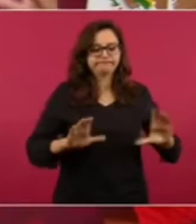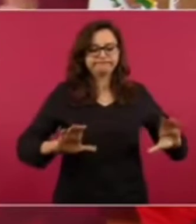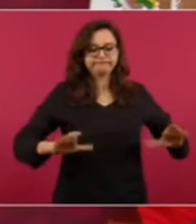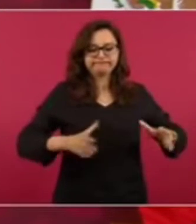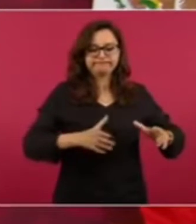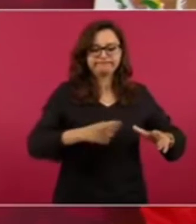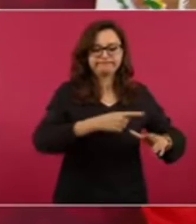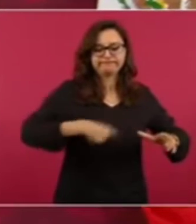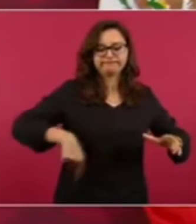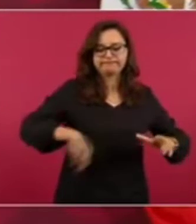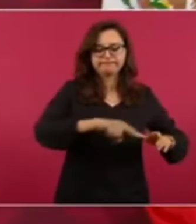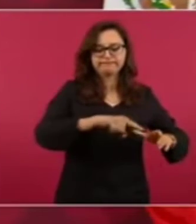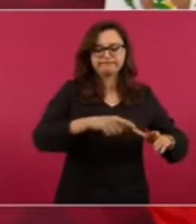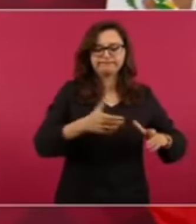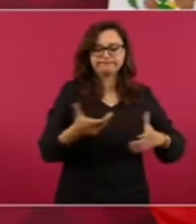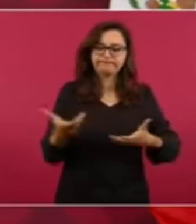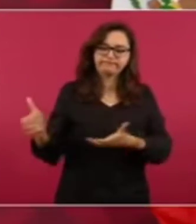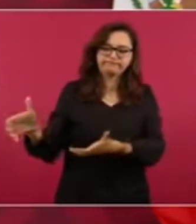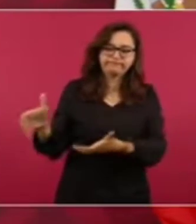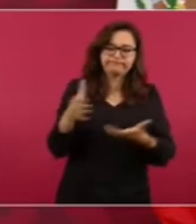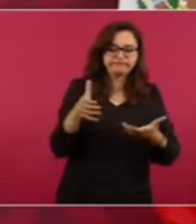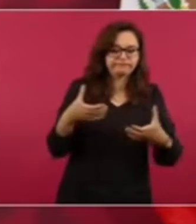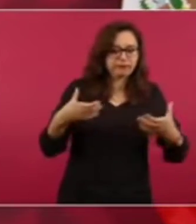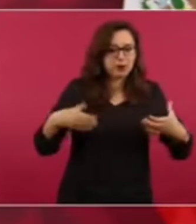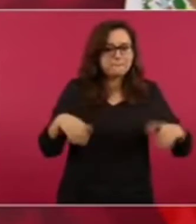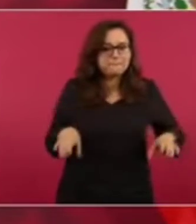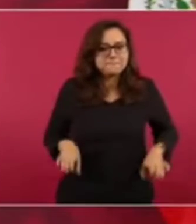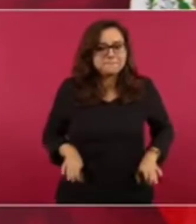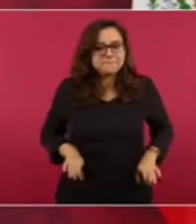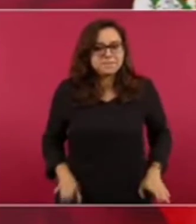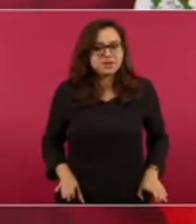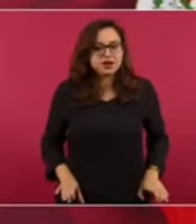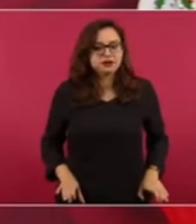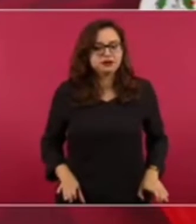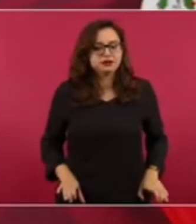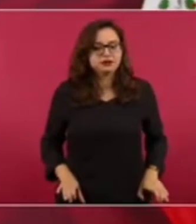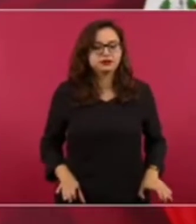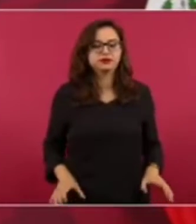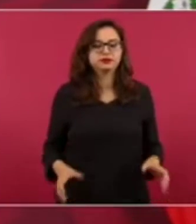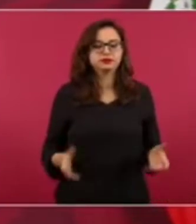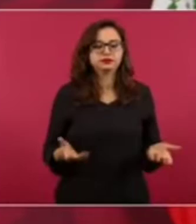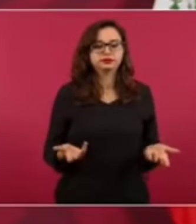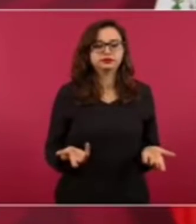quedarse con una mayor parte del botín,